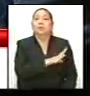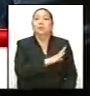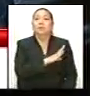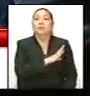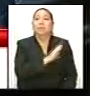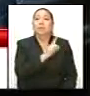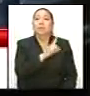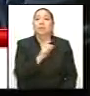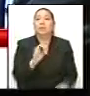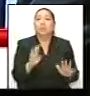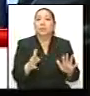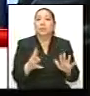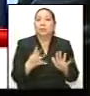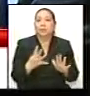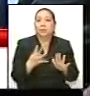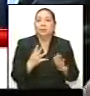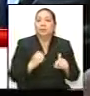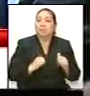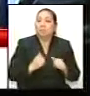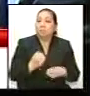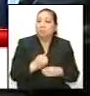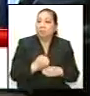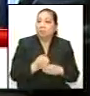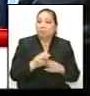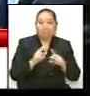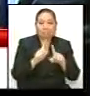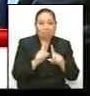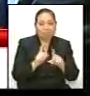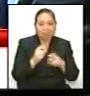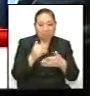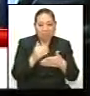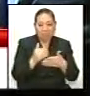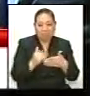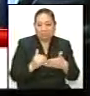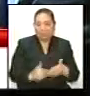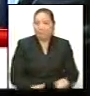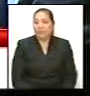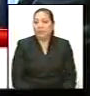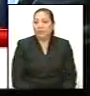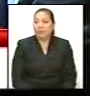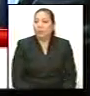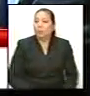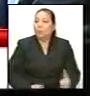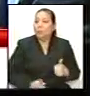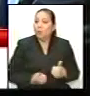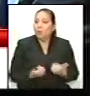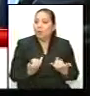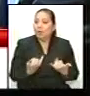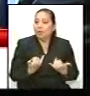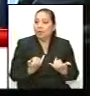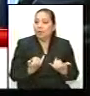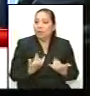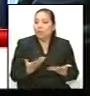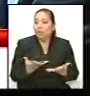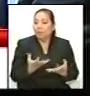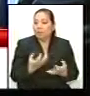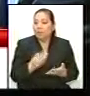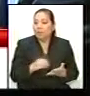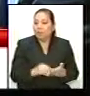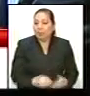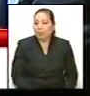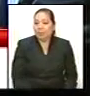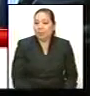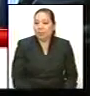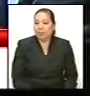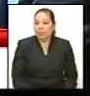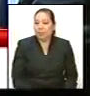página 119, la actividad denominada encuesta a tus compañeros, ¿cuál de estos sabores de helados prefieren? Se consigna